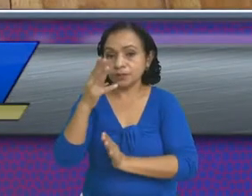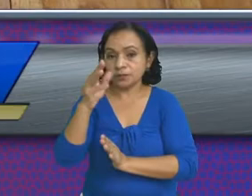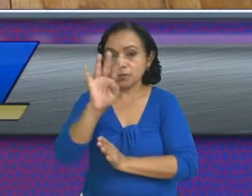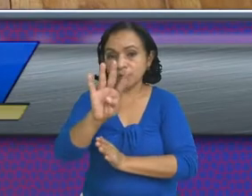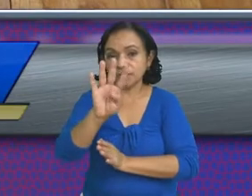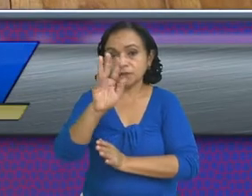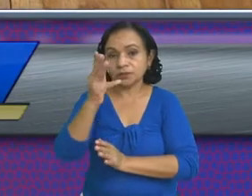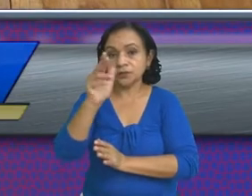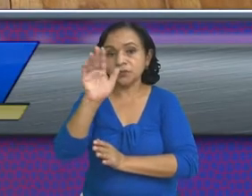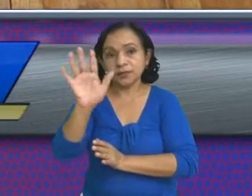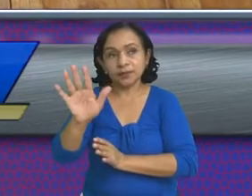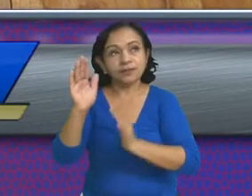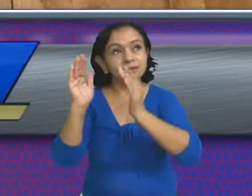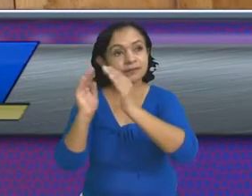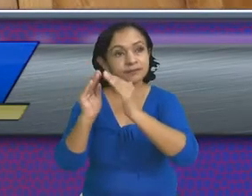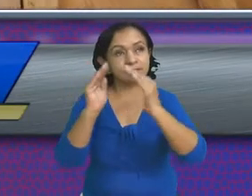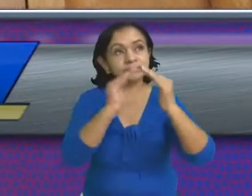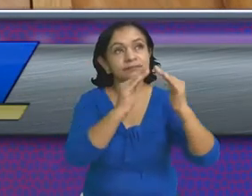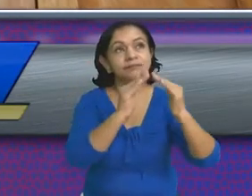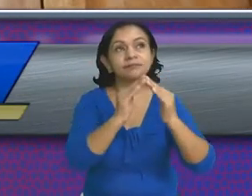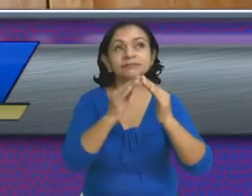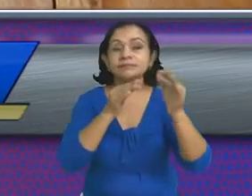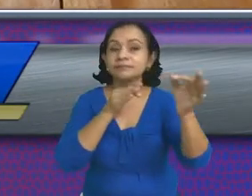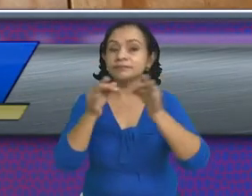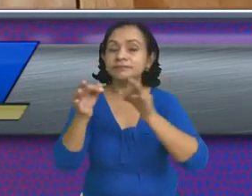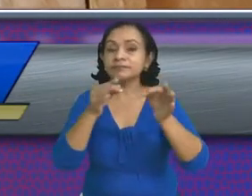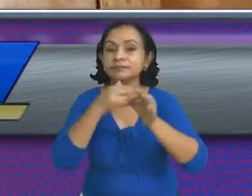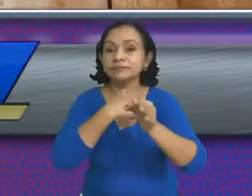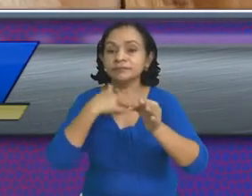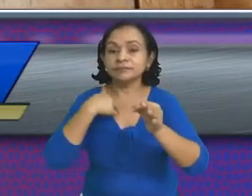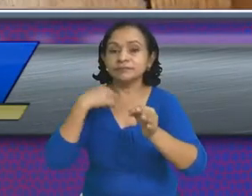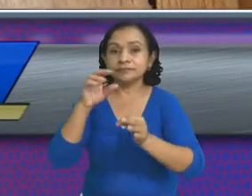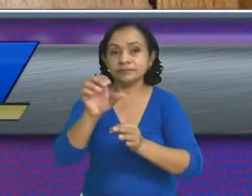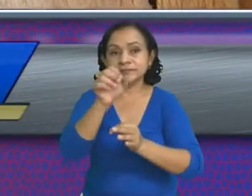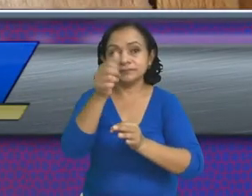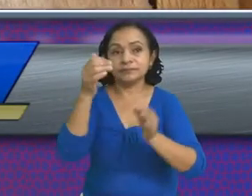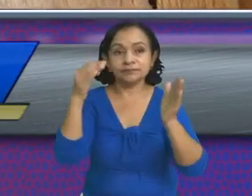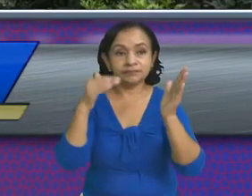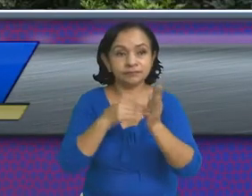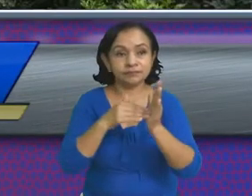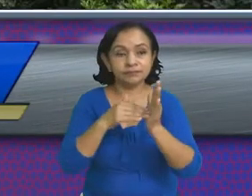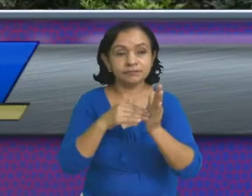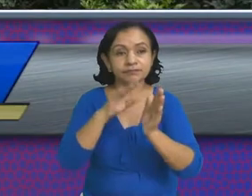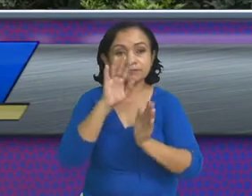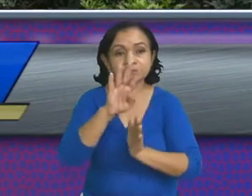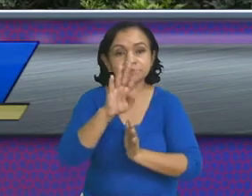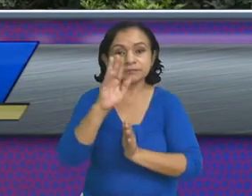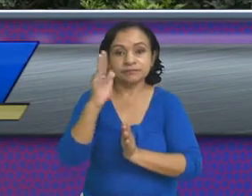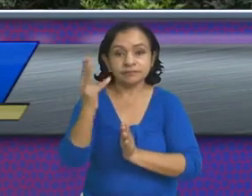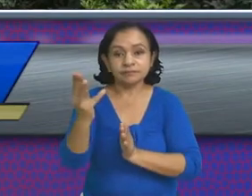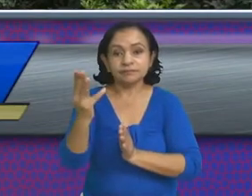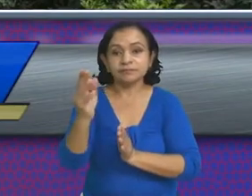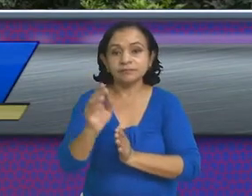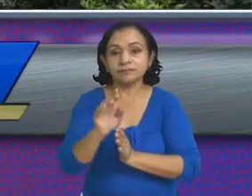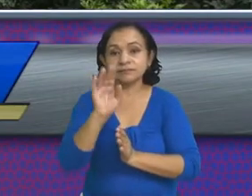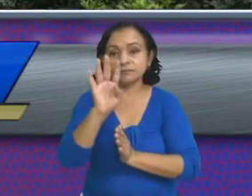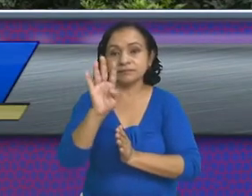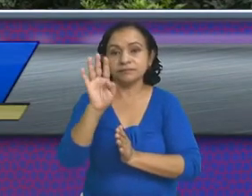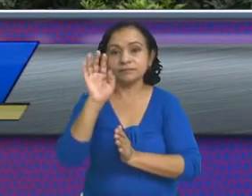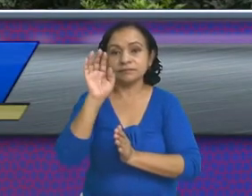8.495, ¿verdad? Y en lo que es los asentamientos, la meta era 6.049 y sí, ya se han alcanzado